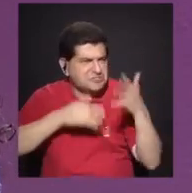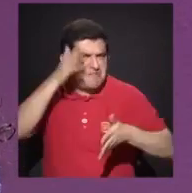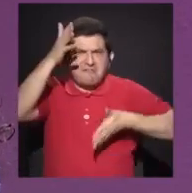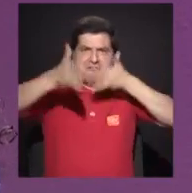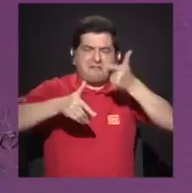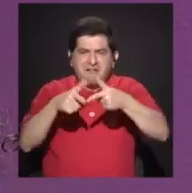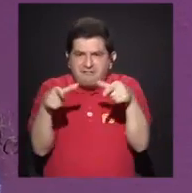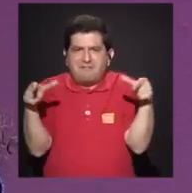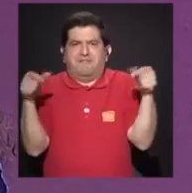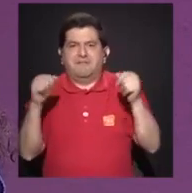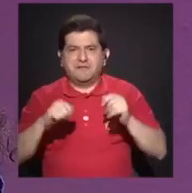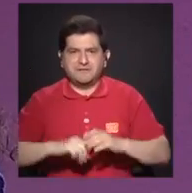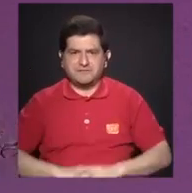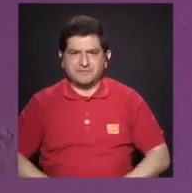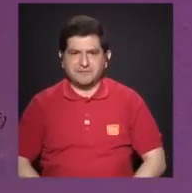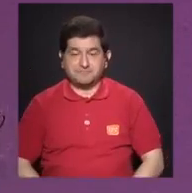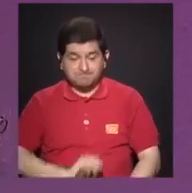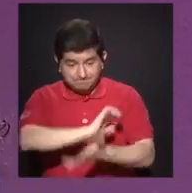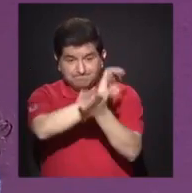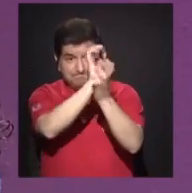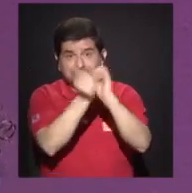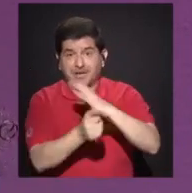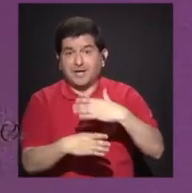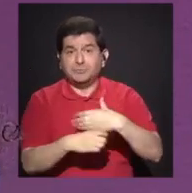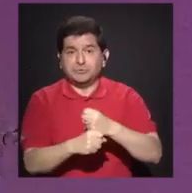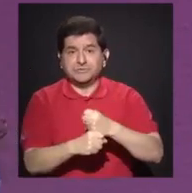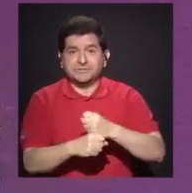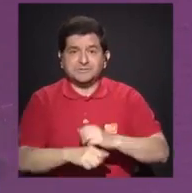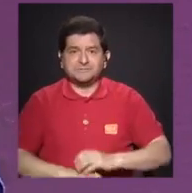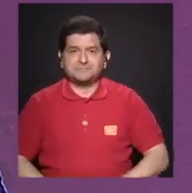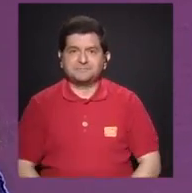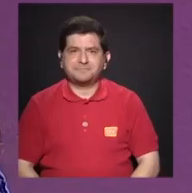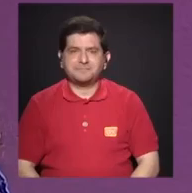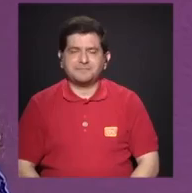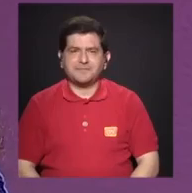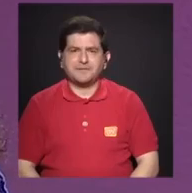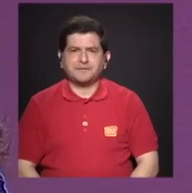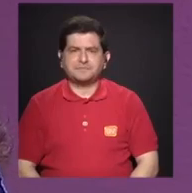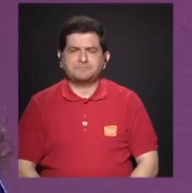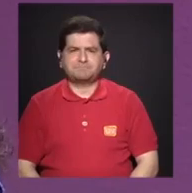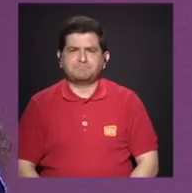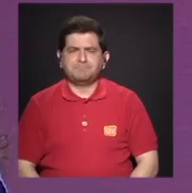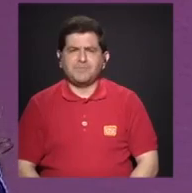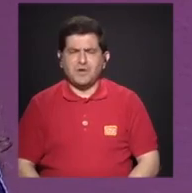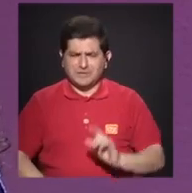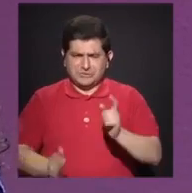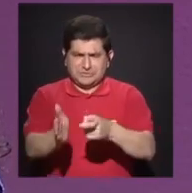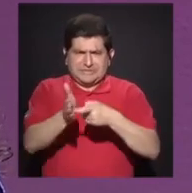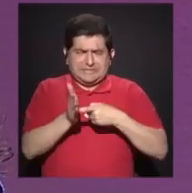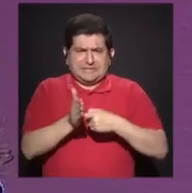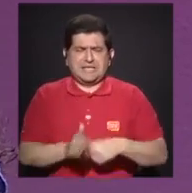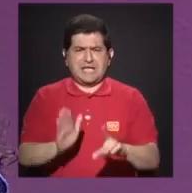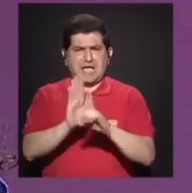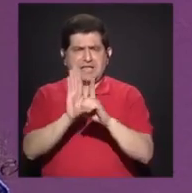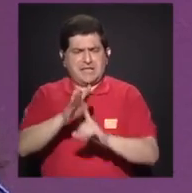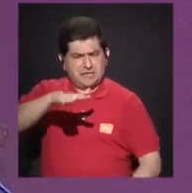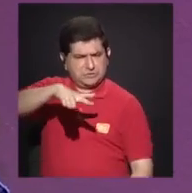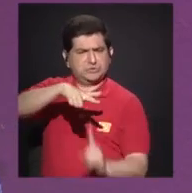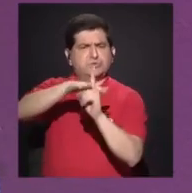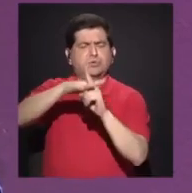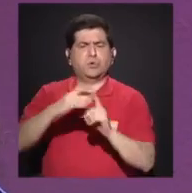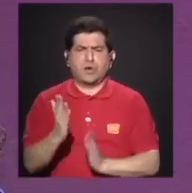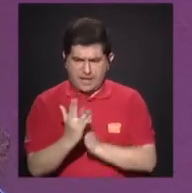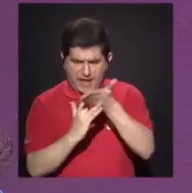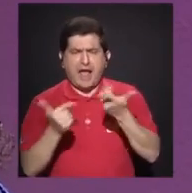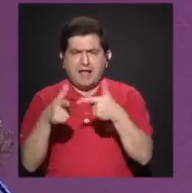través del lenguaje y cambiamos. Uh-huh. Cuando se reclama el derecho de las mujeres a ser visibilizadas en el